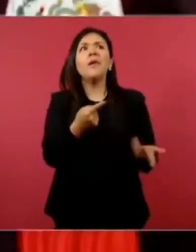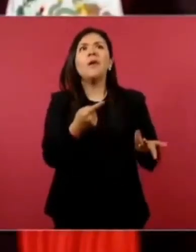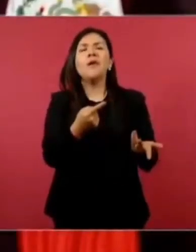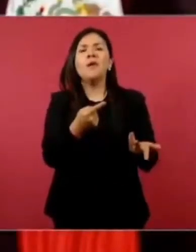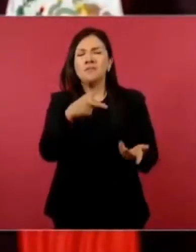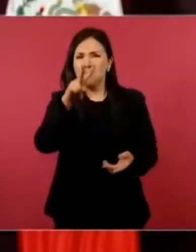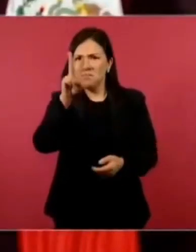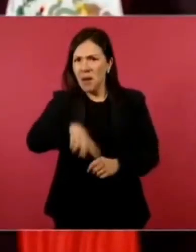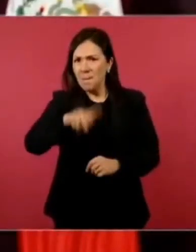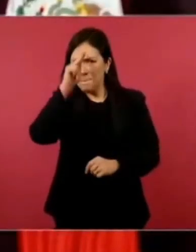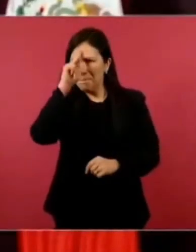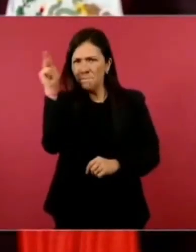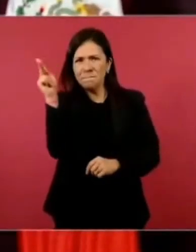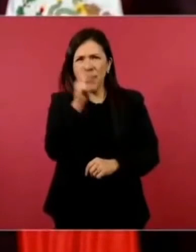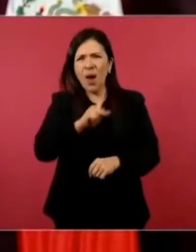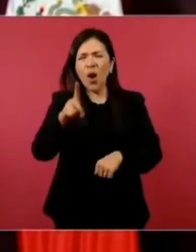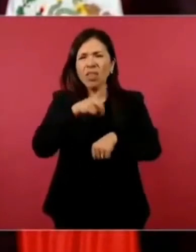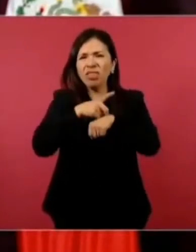nocivo, dañino